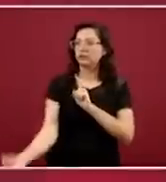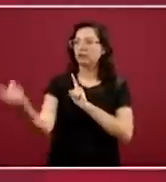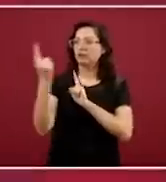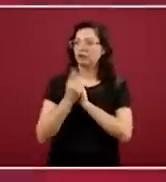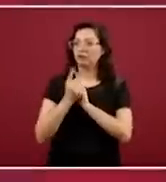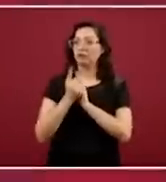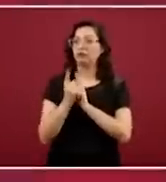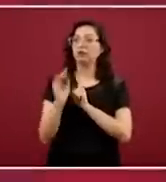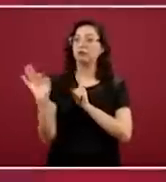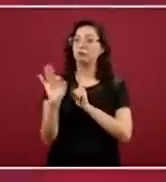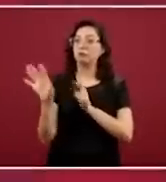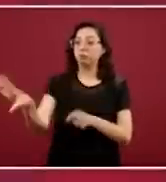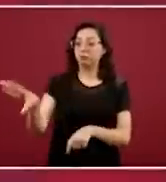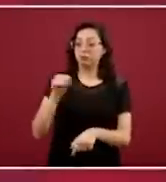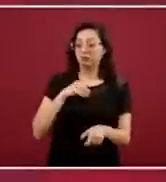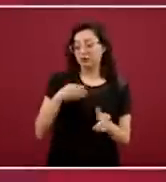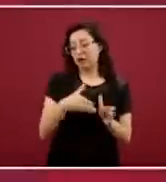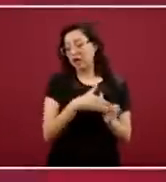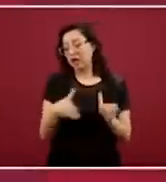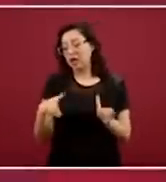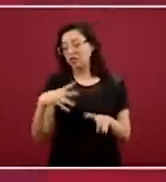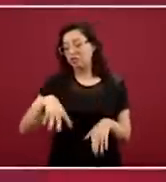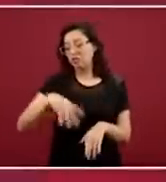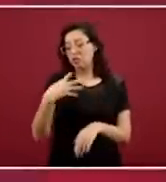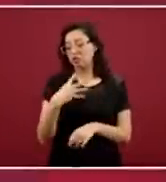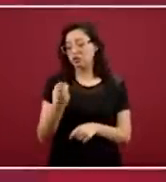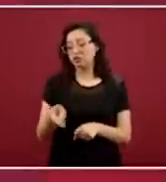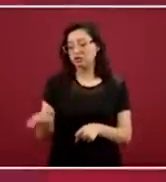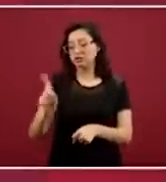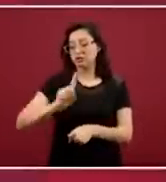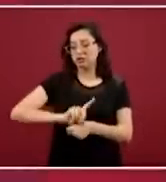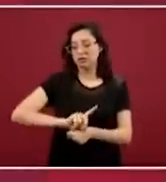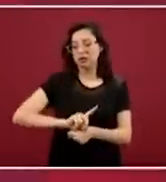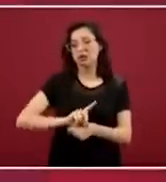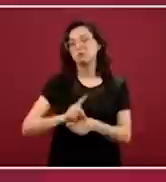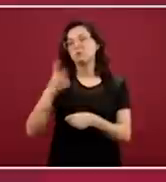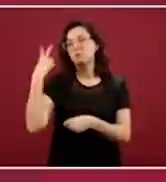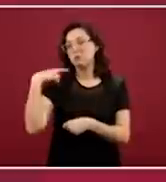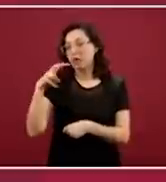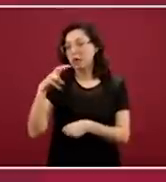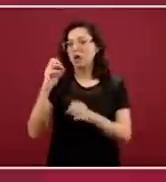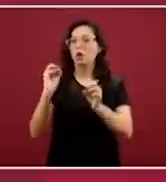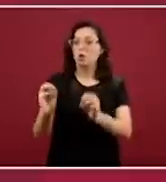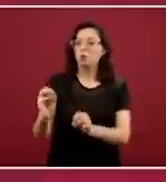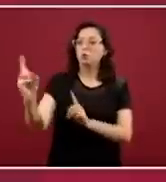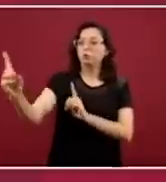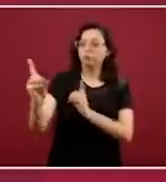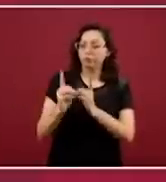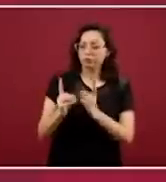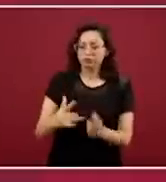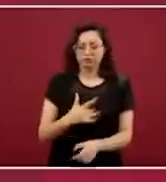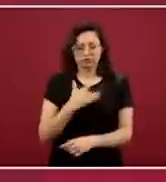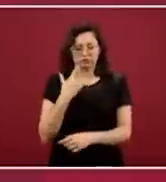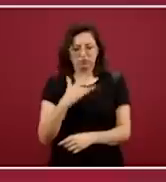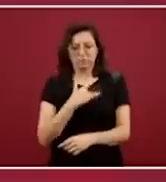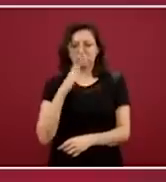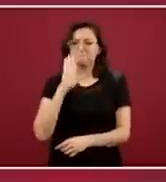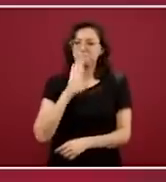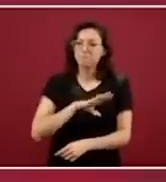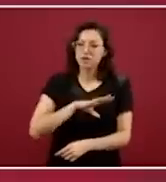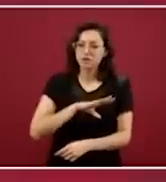activa, si en los siguientes 14 días a que estuvo fuera o a que recibió al viajero presentara